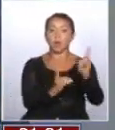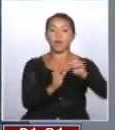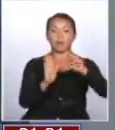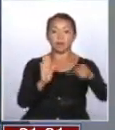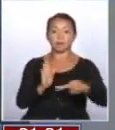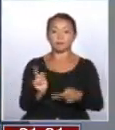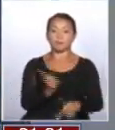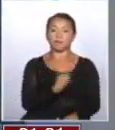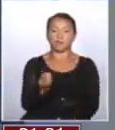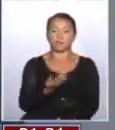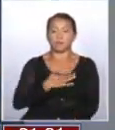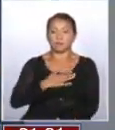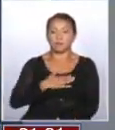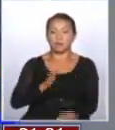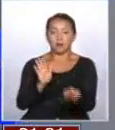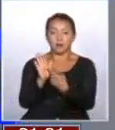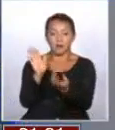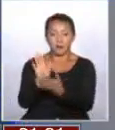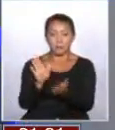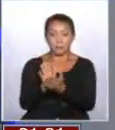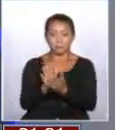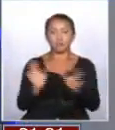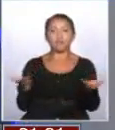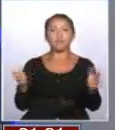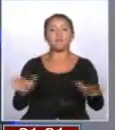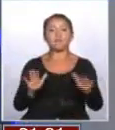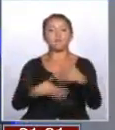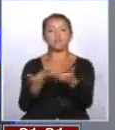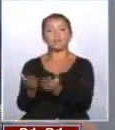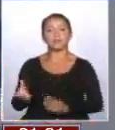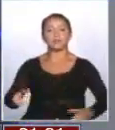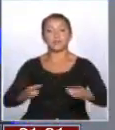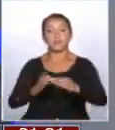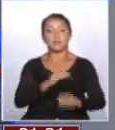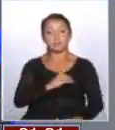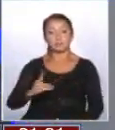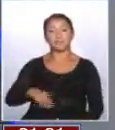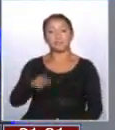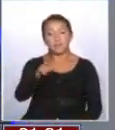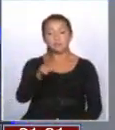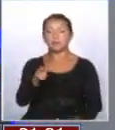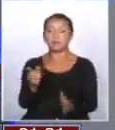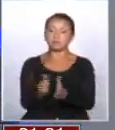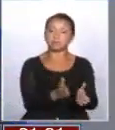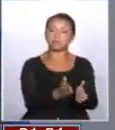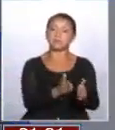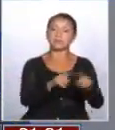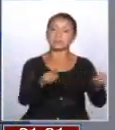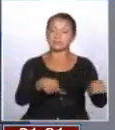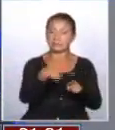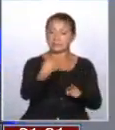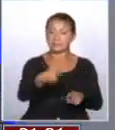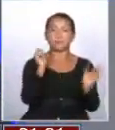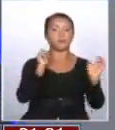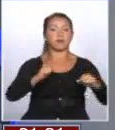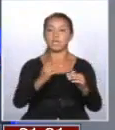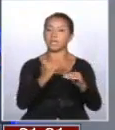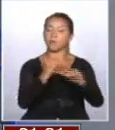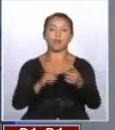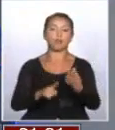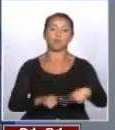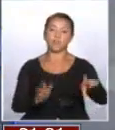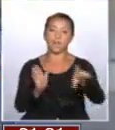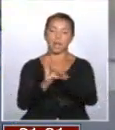reforma de nuestro reglamento de funcionamiento de la Cámara de Diputados, eso va a ir a la sala y se va a tener que aprobar igual que cualquier otra